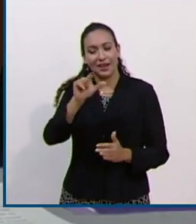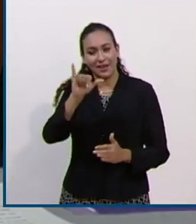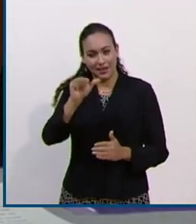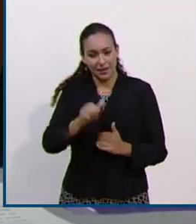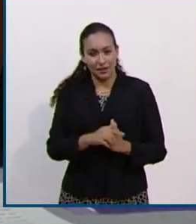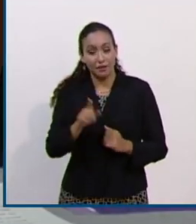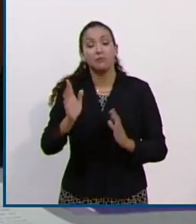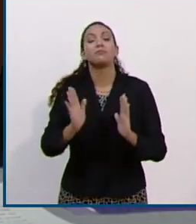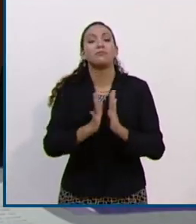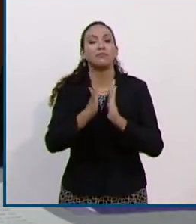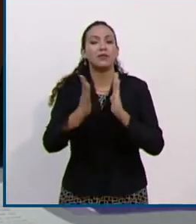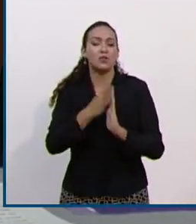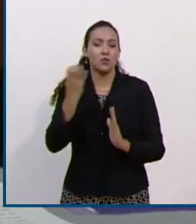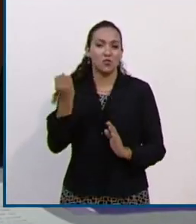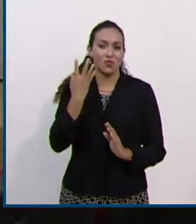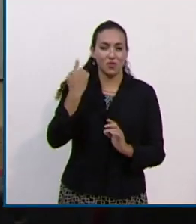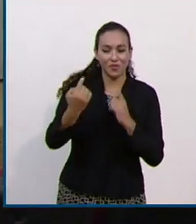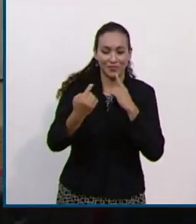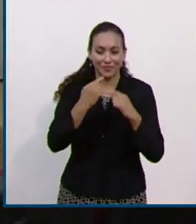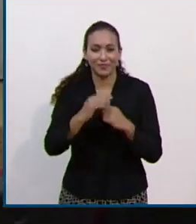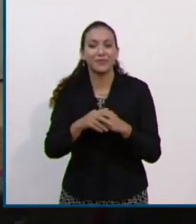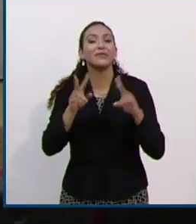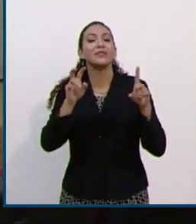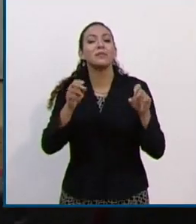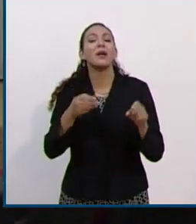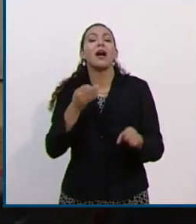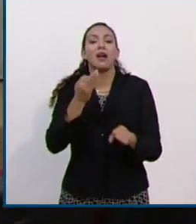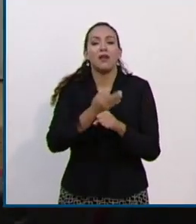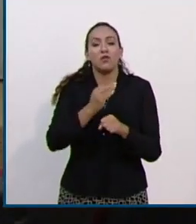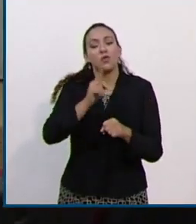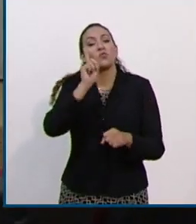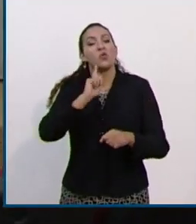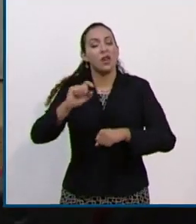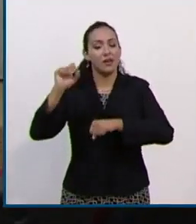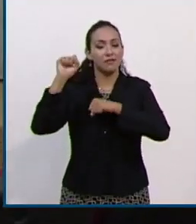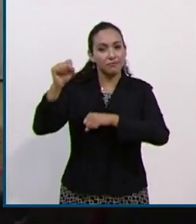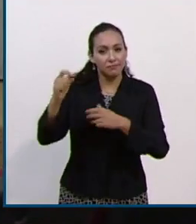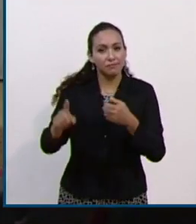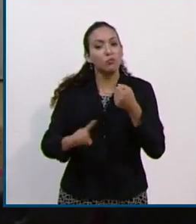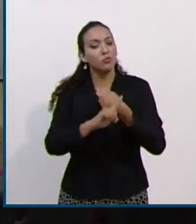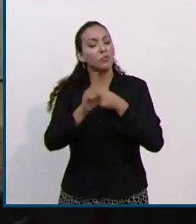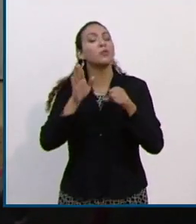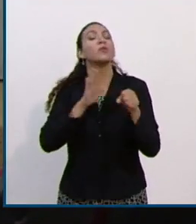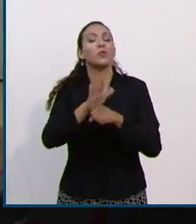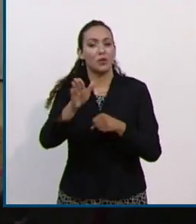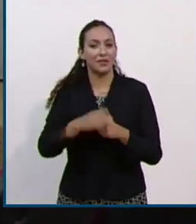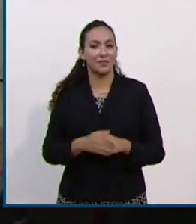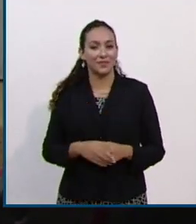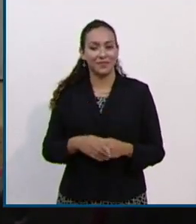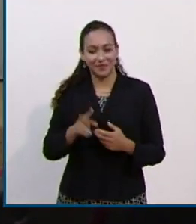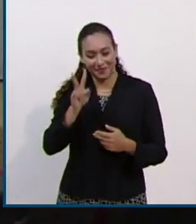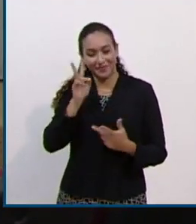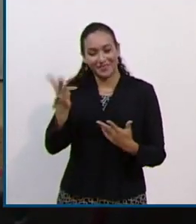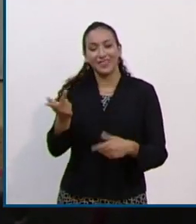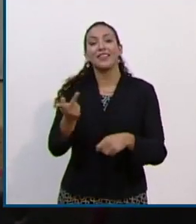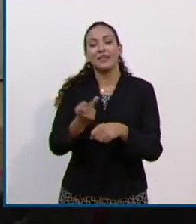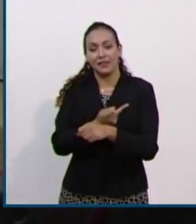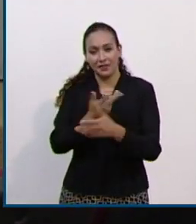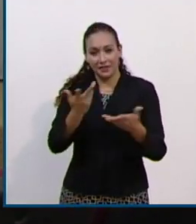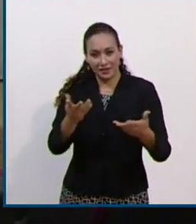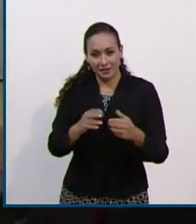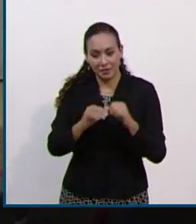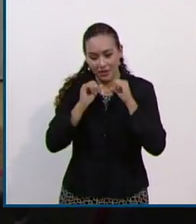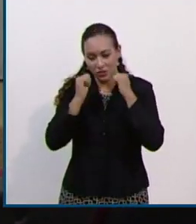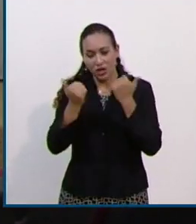al participar en el conversatorio sobre retos actuales del feminismo que organizó el Consejo de la Judicatura Federal y la